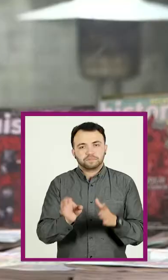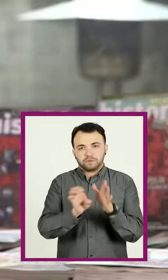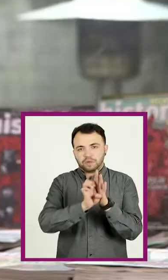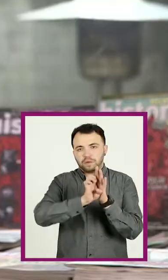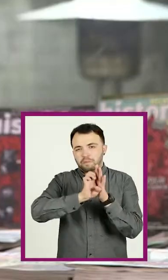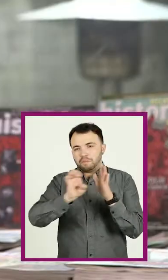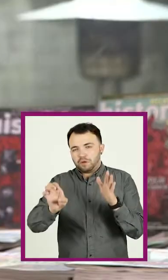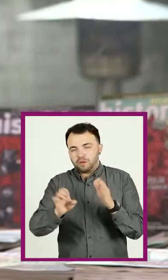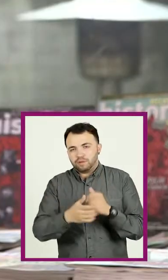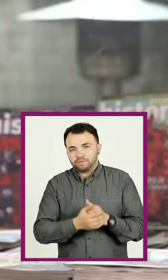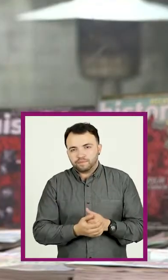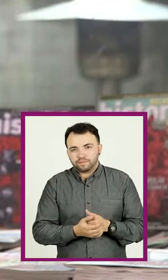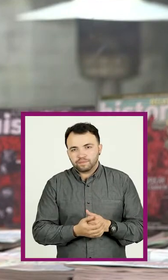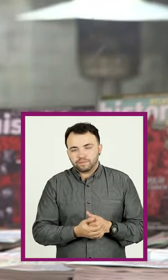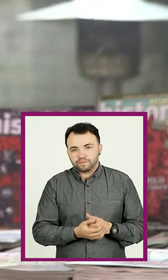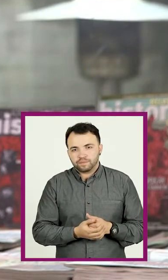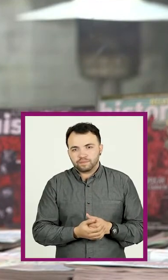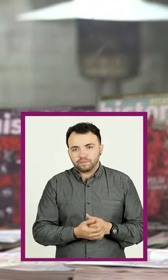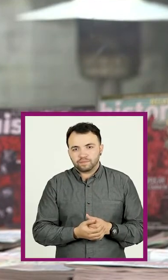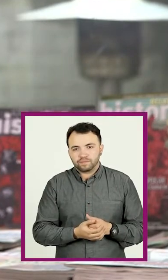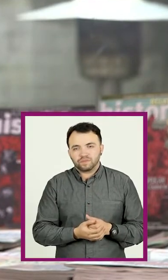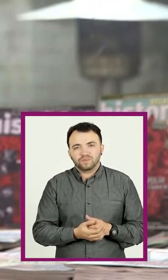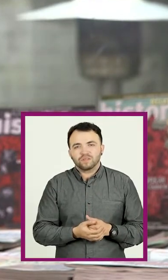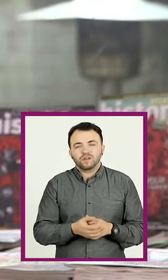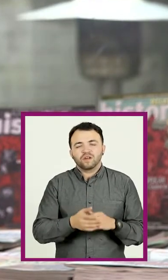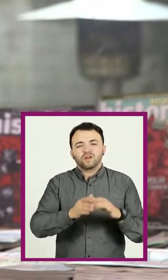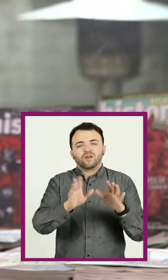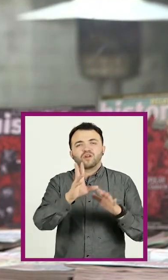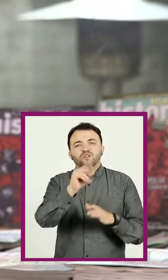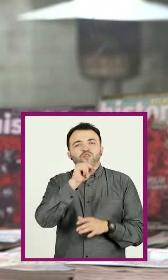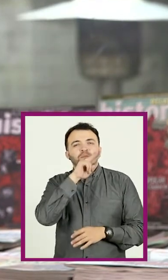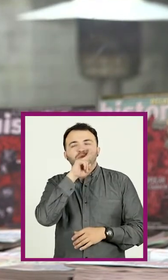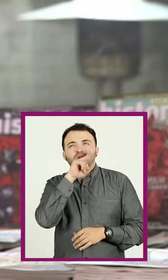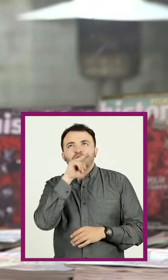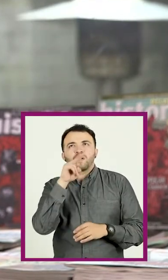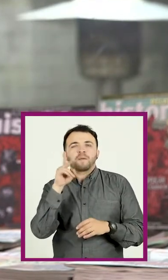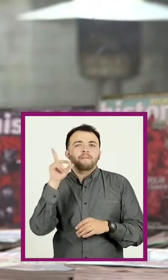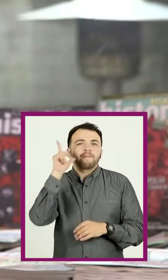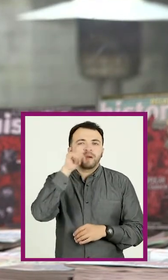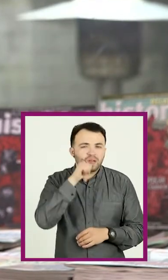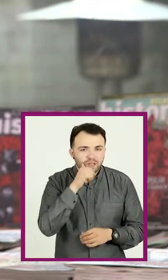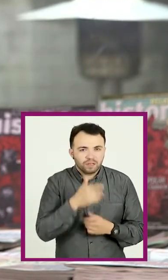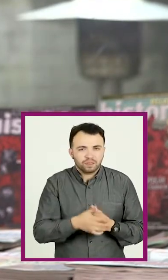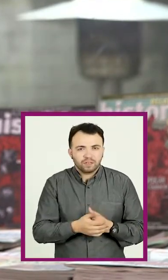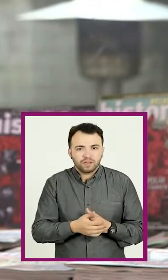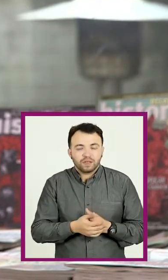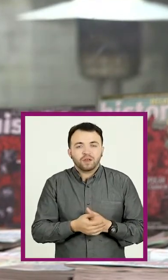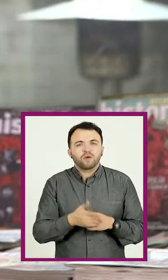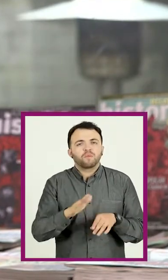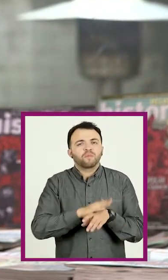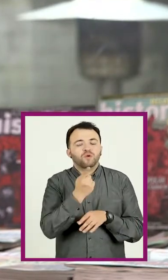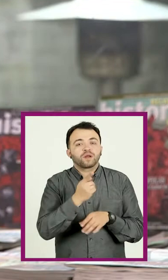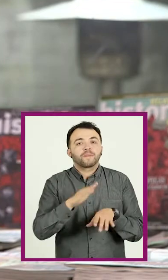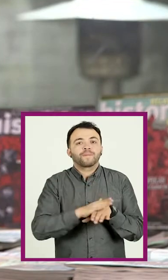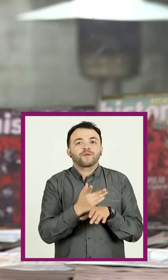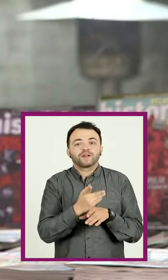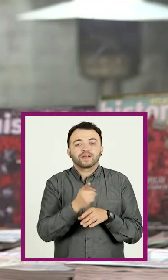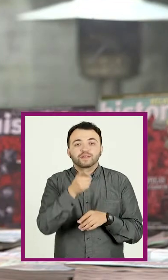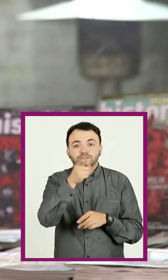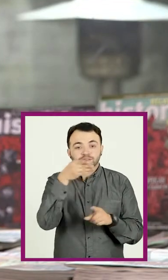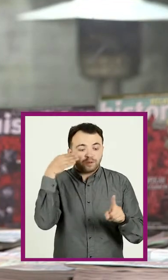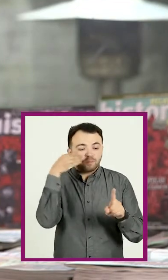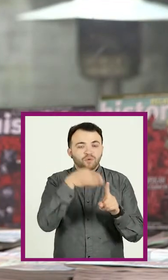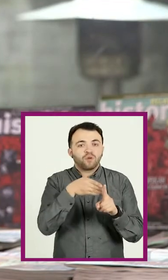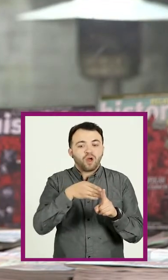Por ejemplo, cuando se dice no nos preocupemos por la mañana, etcétera, el eje está en el